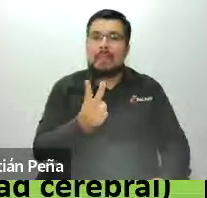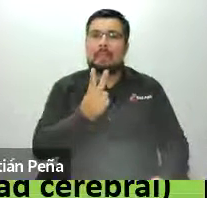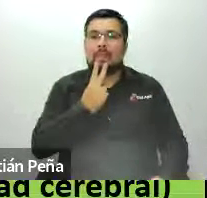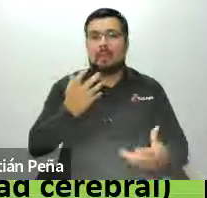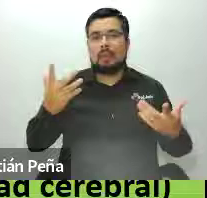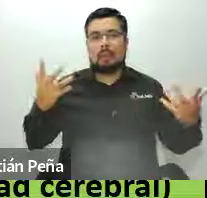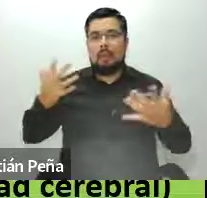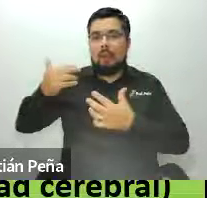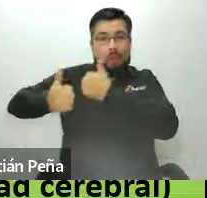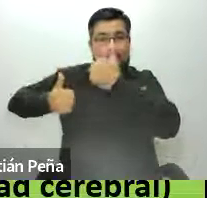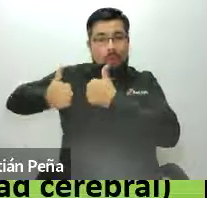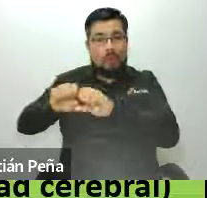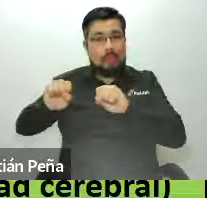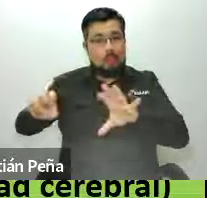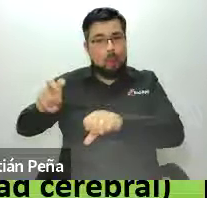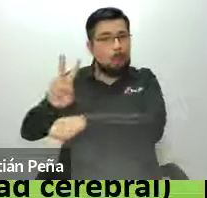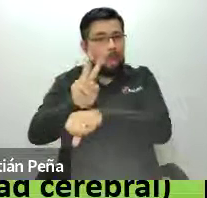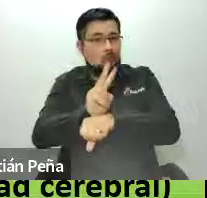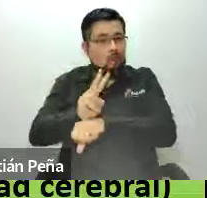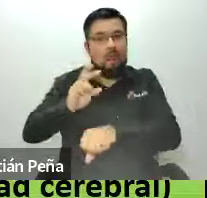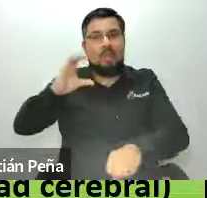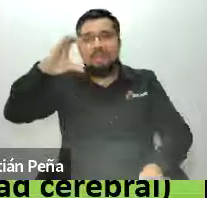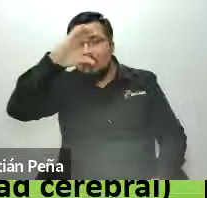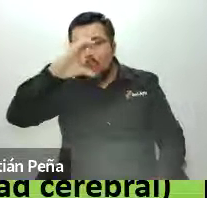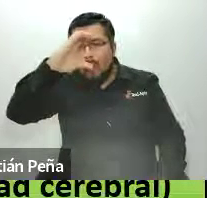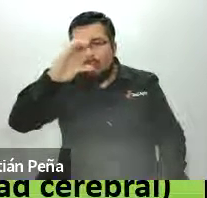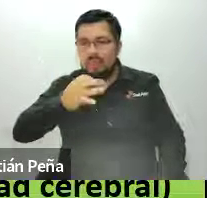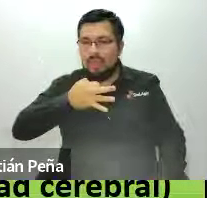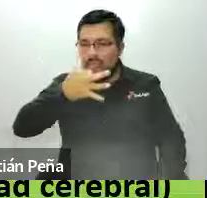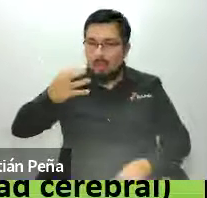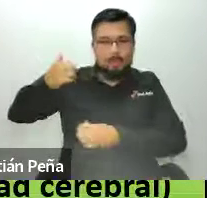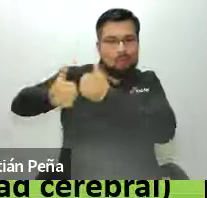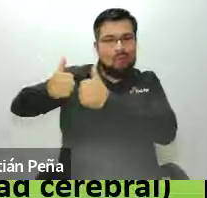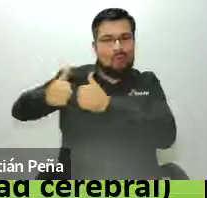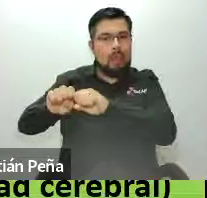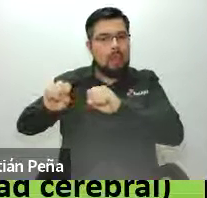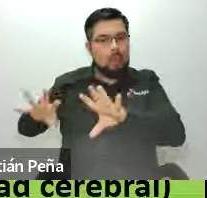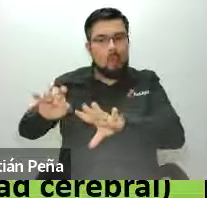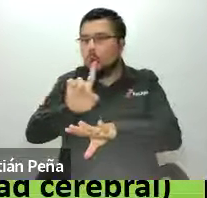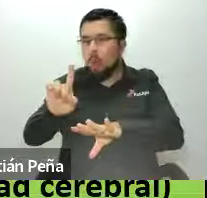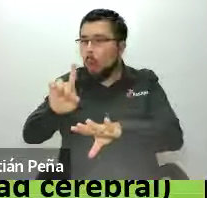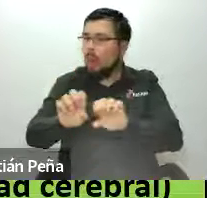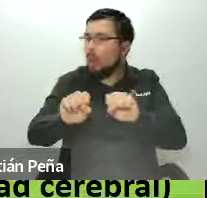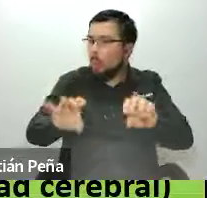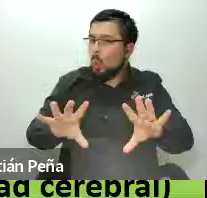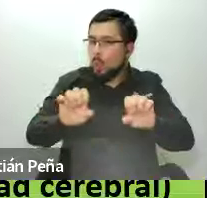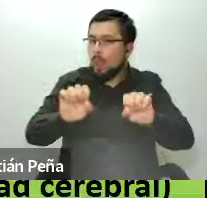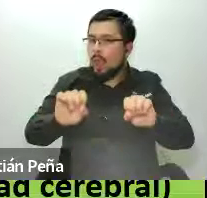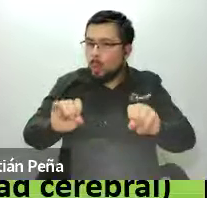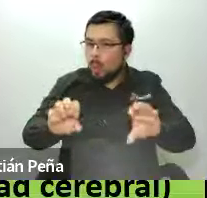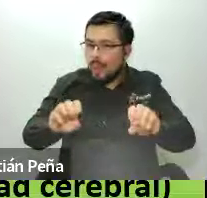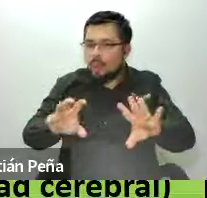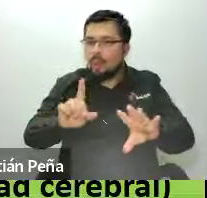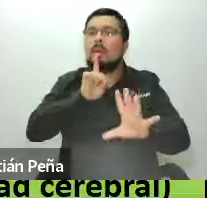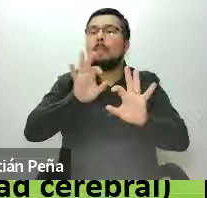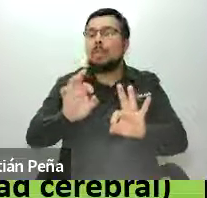de la educación. Y dije profesionales de la educación, no dije de la educación especial. Quizás se centraba mucho, pero digo